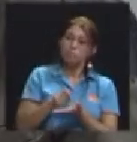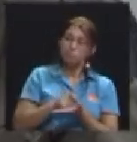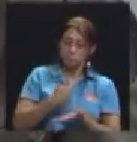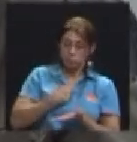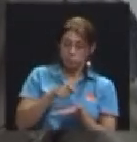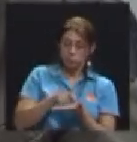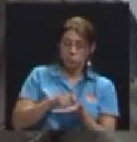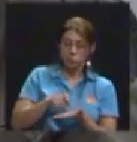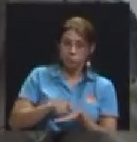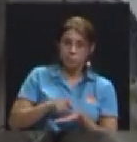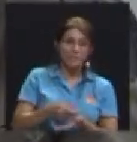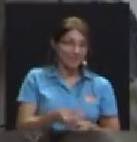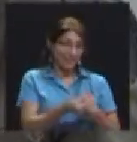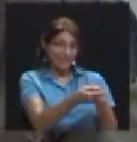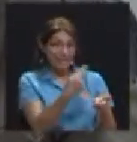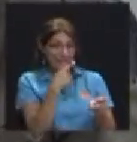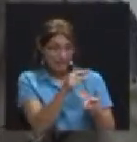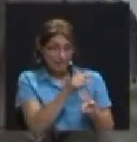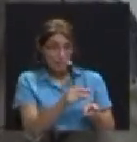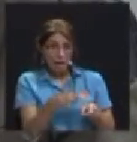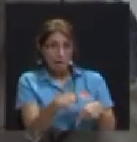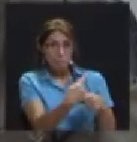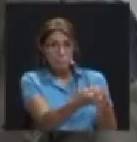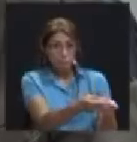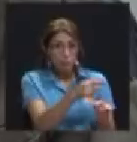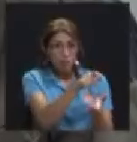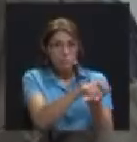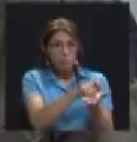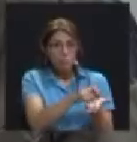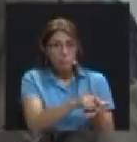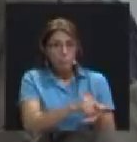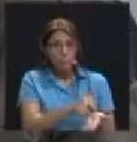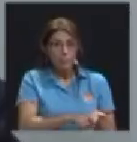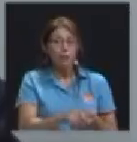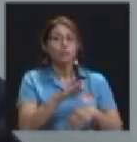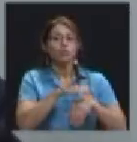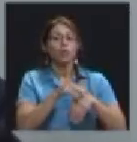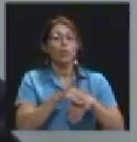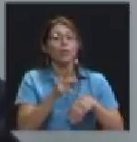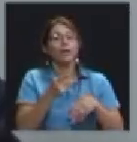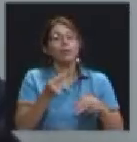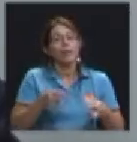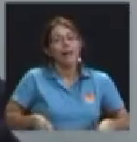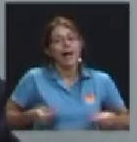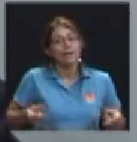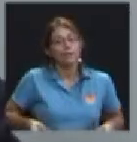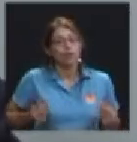la semana, que las mismas personas lo vayan completando, que son sobre gastos. gastos